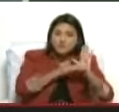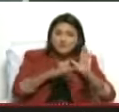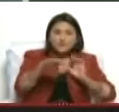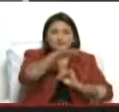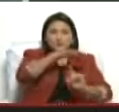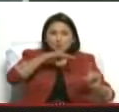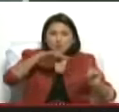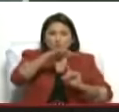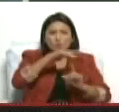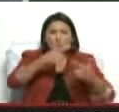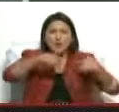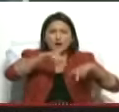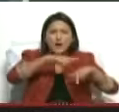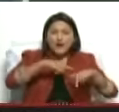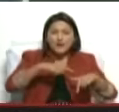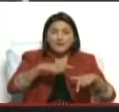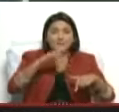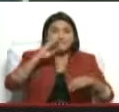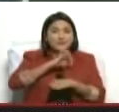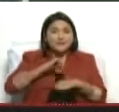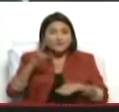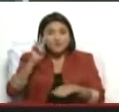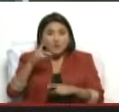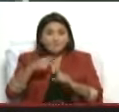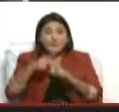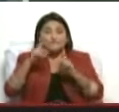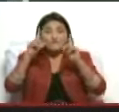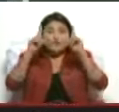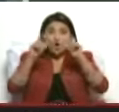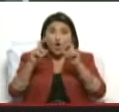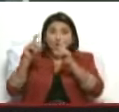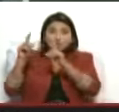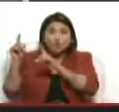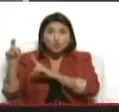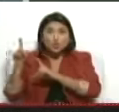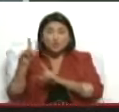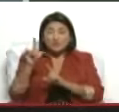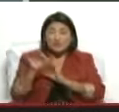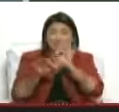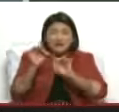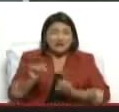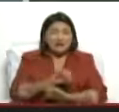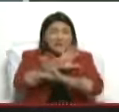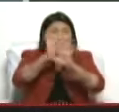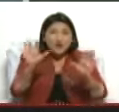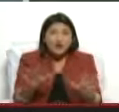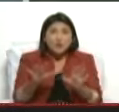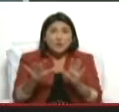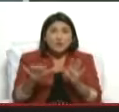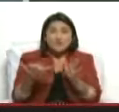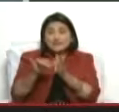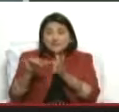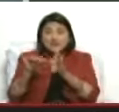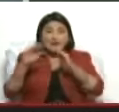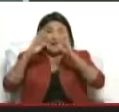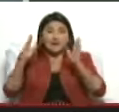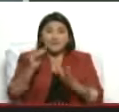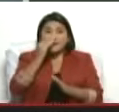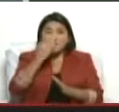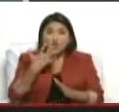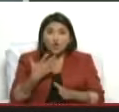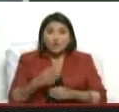venezolanas incluyendo fotos al detalle de las cercanías del Palacio de